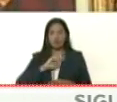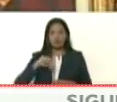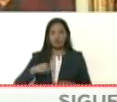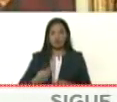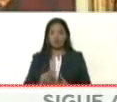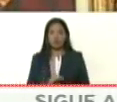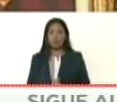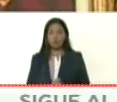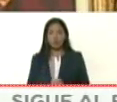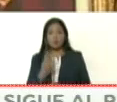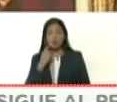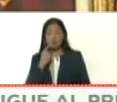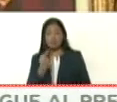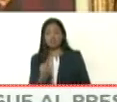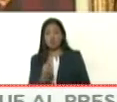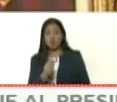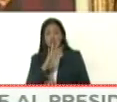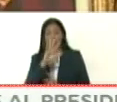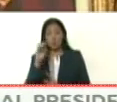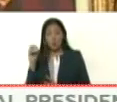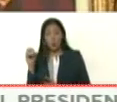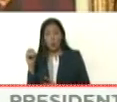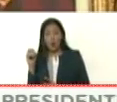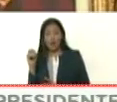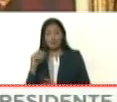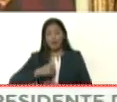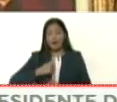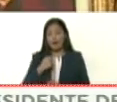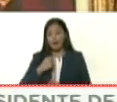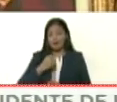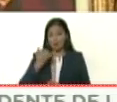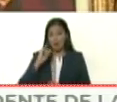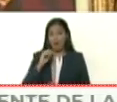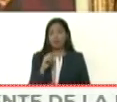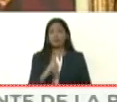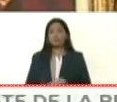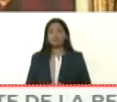Yo les he dicho, yo tengo 50 gallinas. 50 tengo.